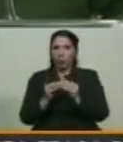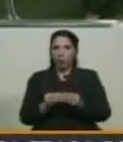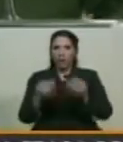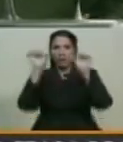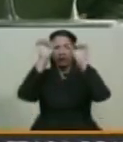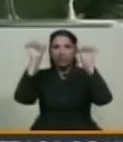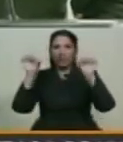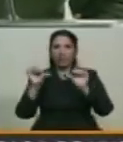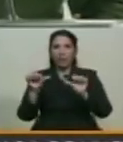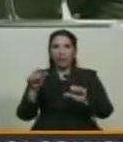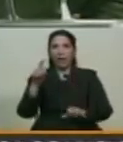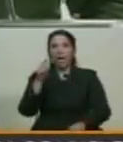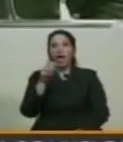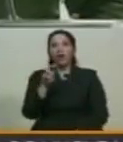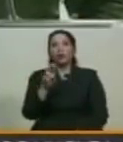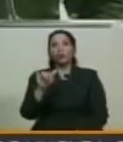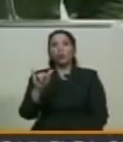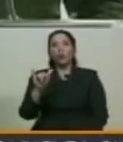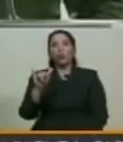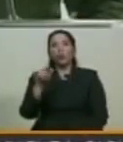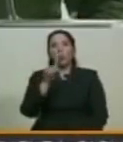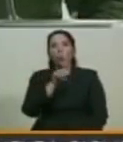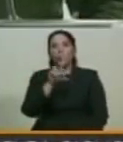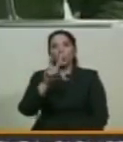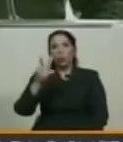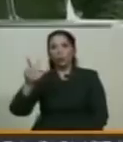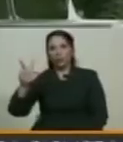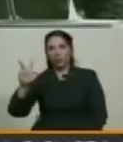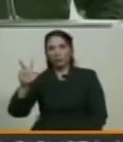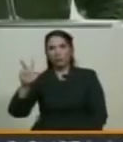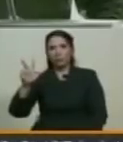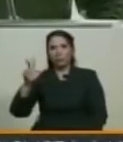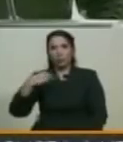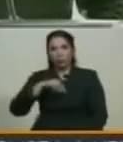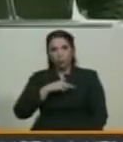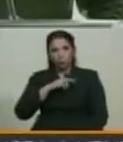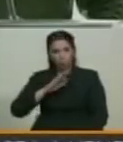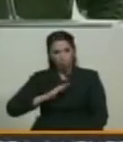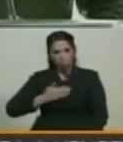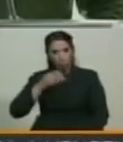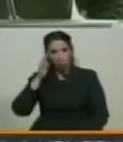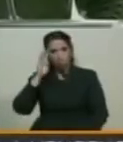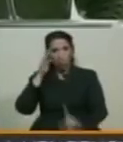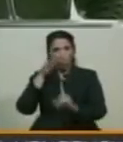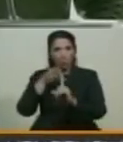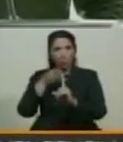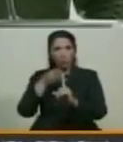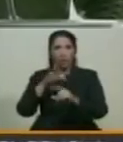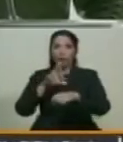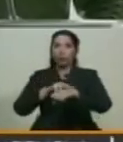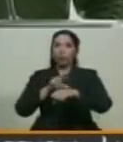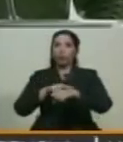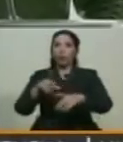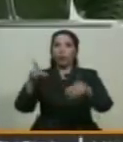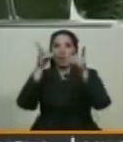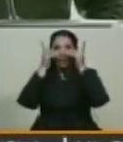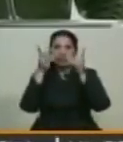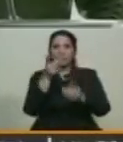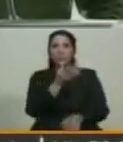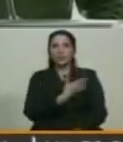TUI 1, 2 y 3. Pudimos ver a la doctora Delcy Rodríguez, vicepresidenta